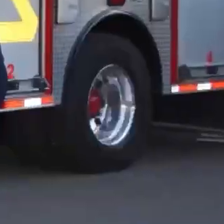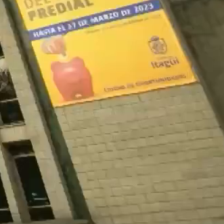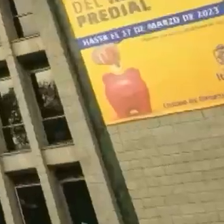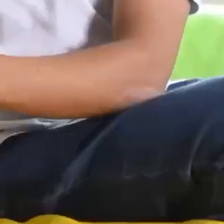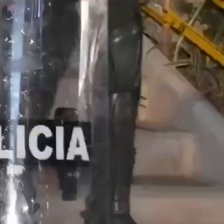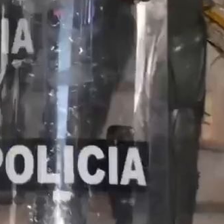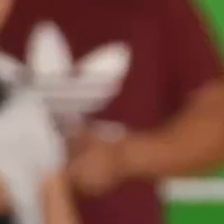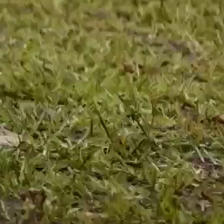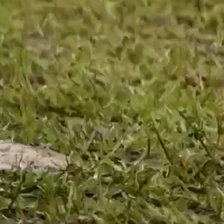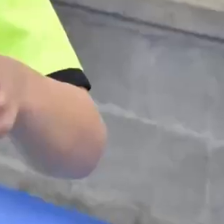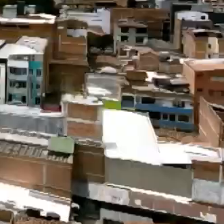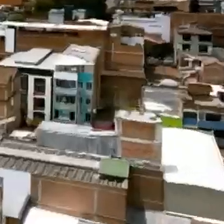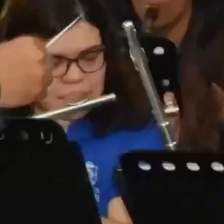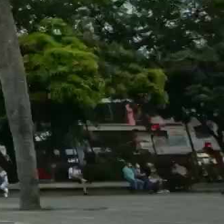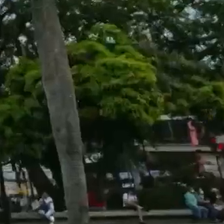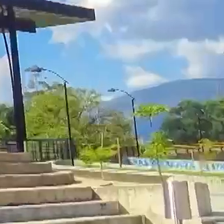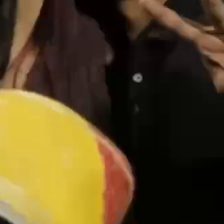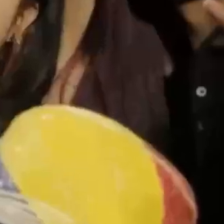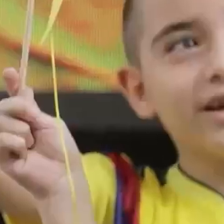¡Gracias!